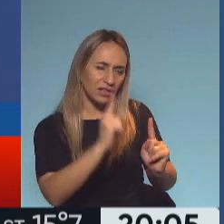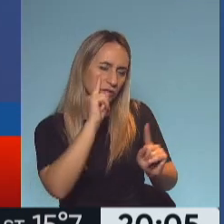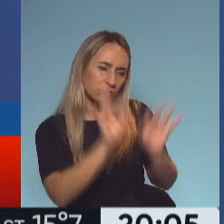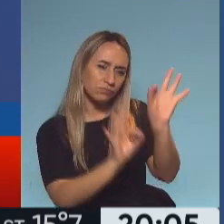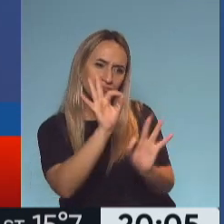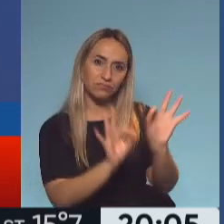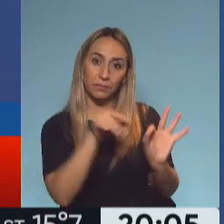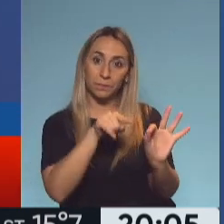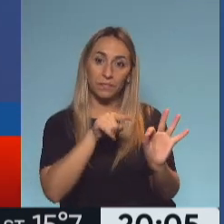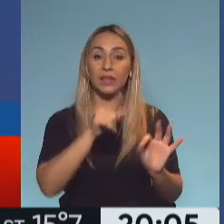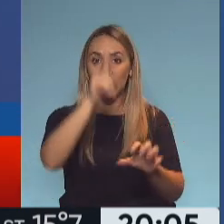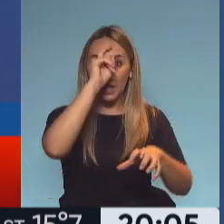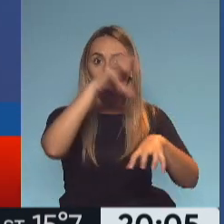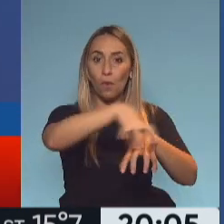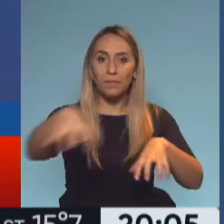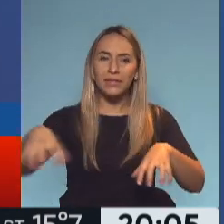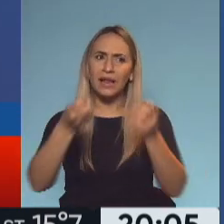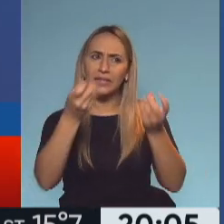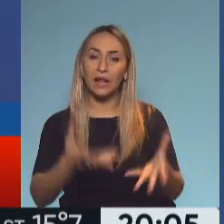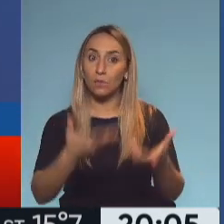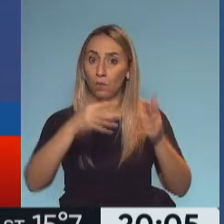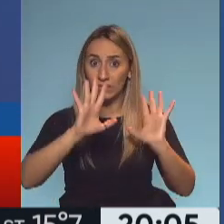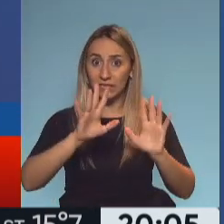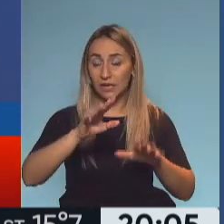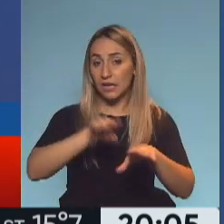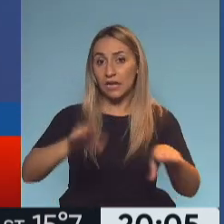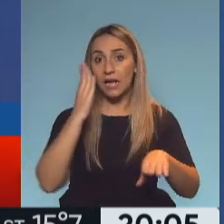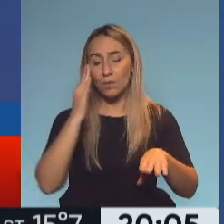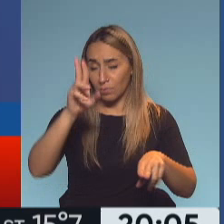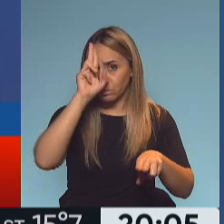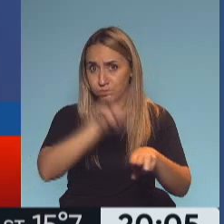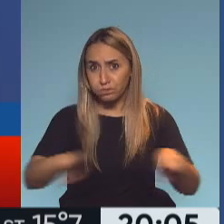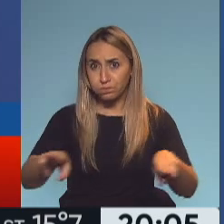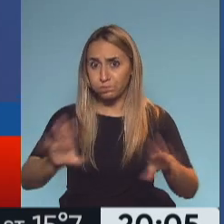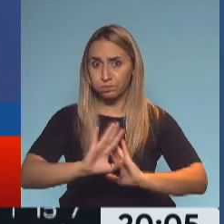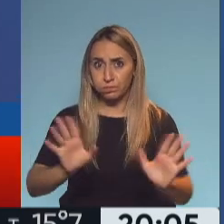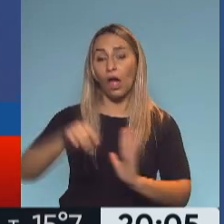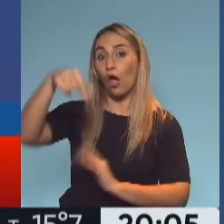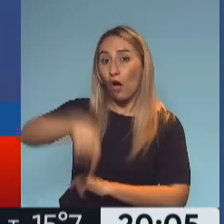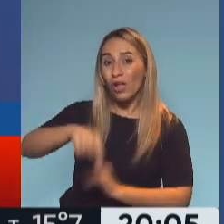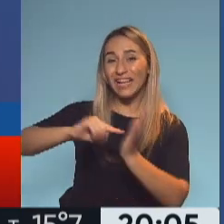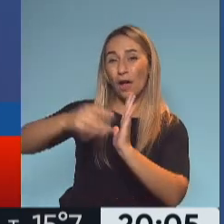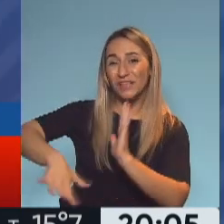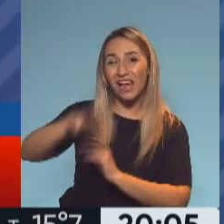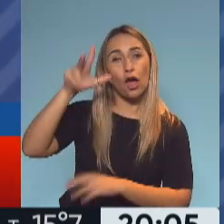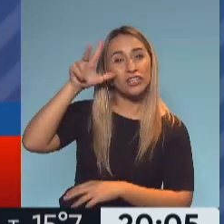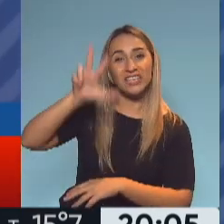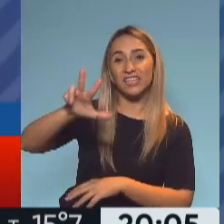atención el sistema sanitario, la posible saturación de las camas. Hoy en Capital Federal,